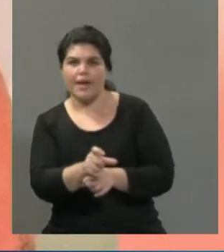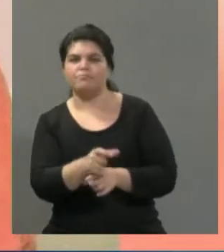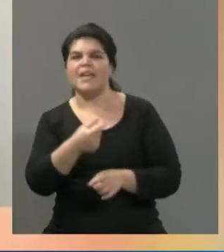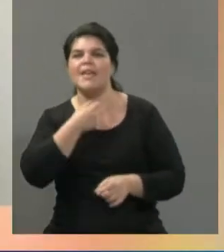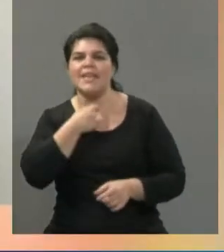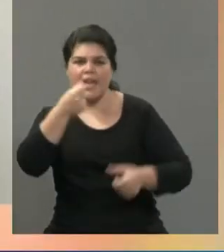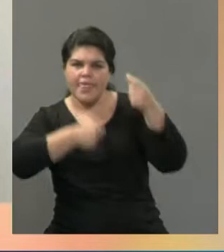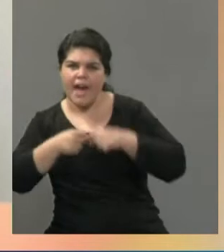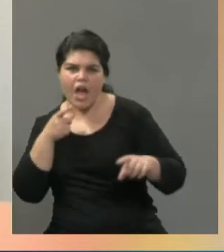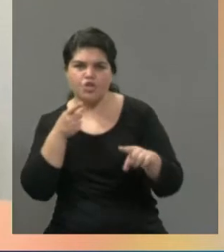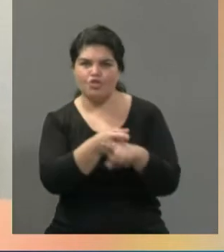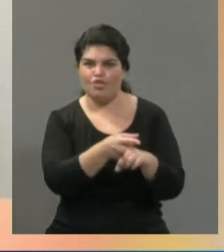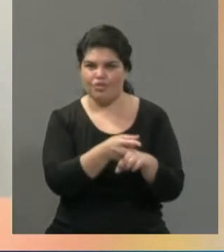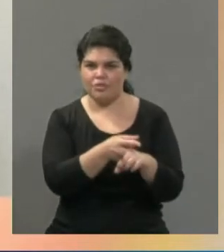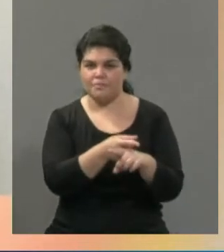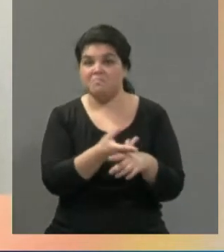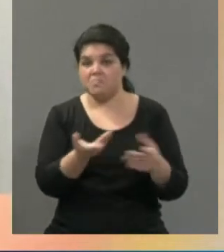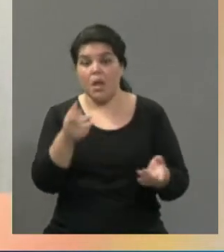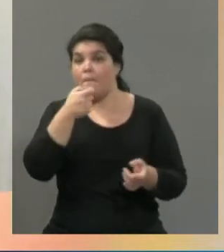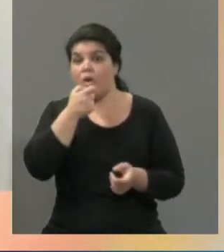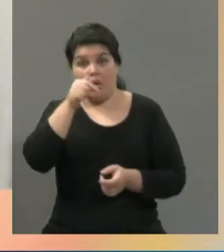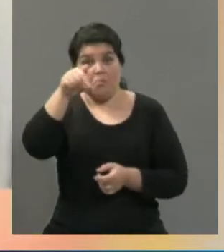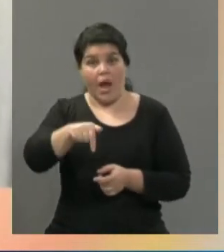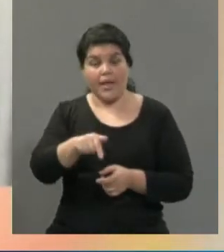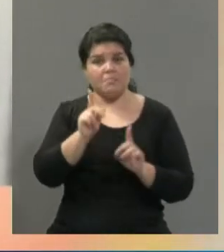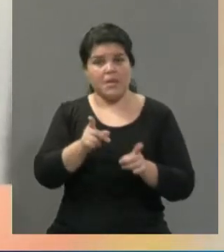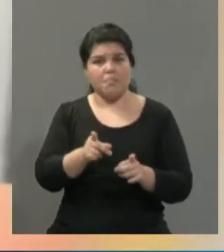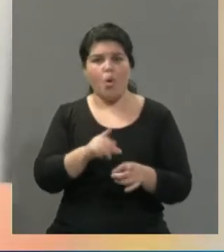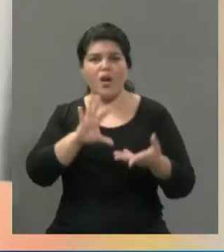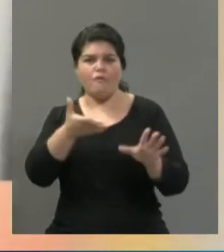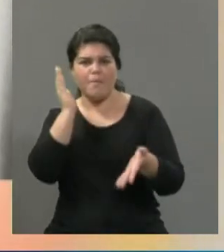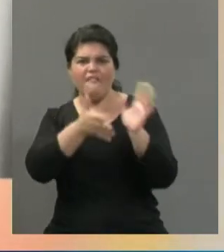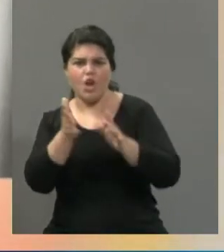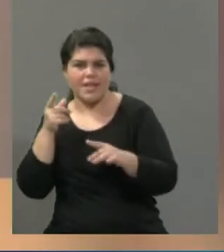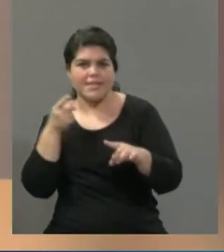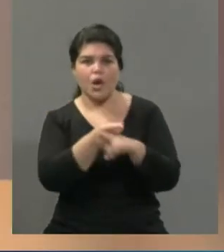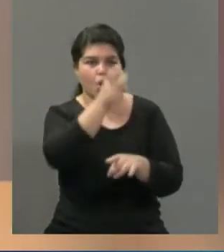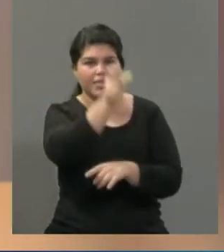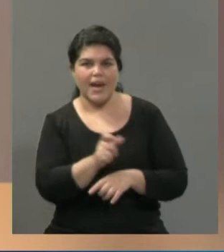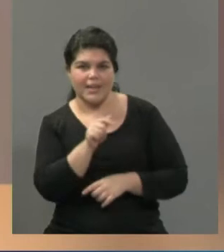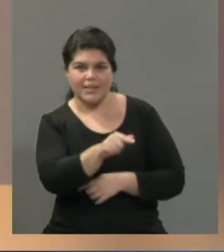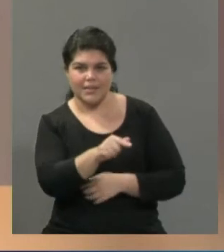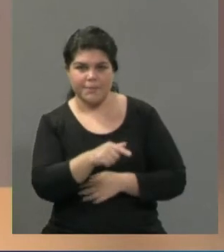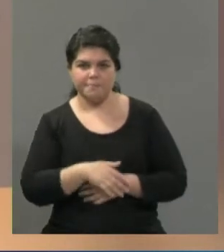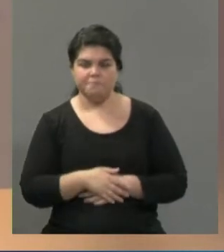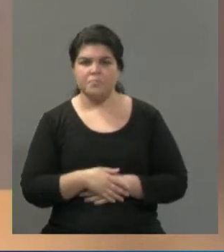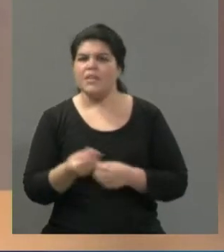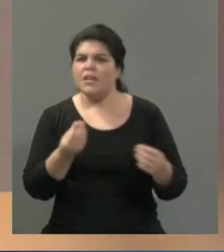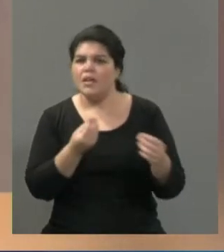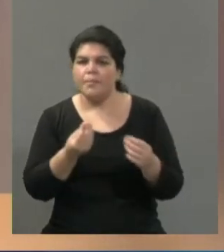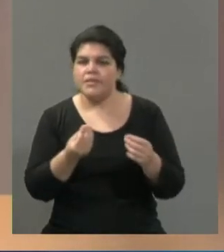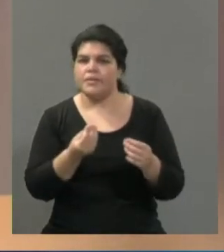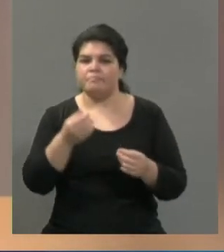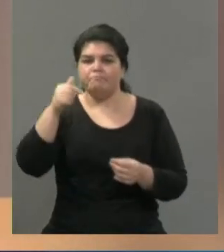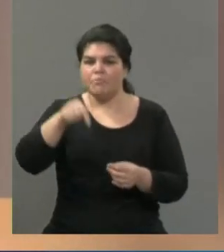por alguna razón, en este caso, por razones netamente misóginas, a una persona. ¿Y cuál es el límite? El problema es que el límite